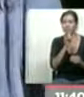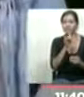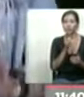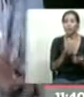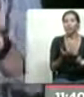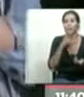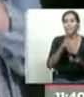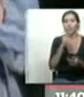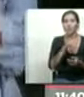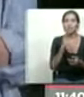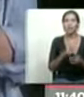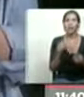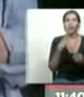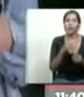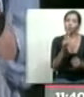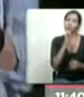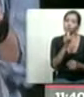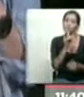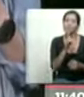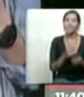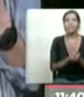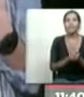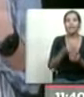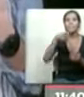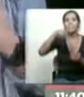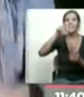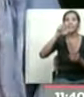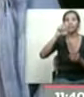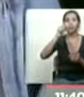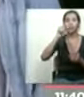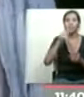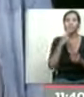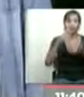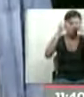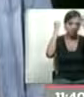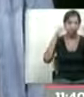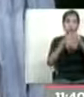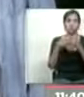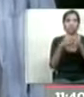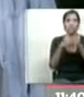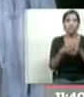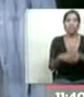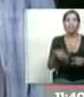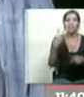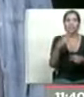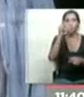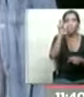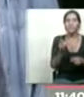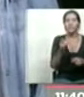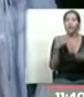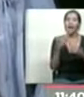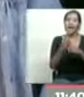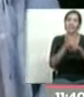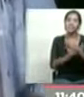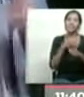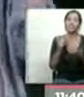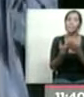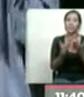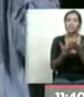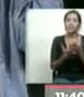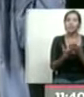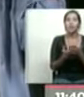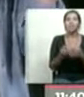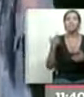política criolla. Primero nos contó que Gustavo Petro le dijo a la embajada de Estados Unidos que dos congresistas de su antiguo partido, el Polo Democrático,